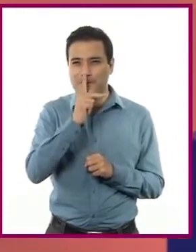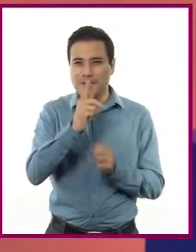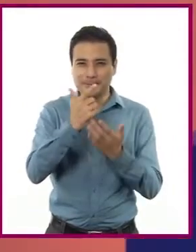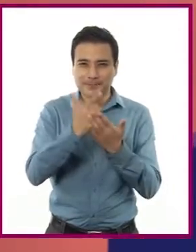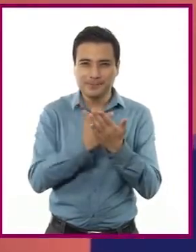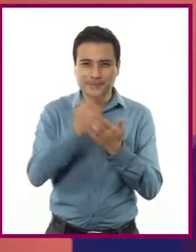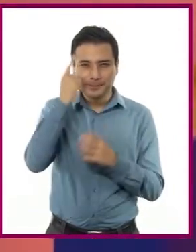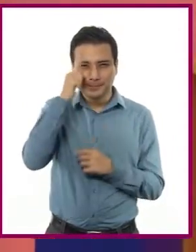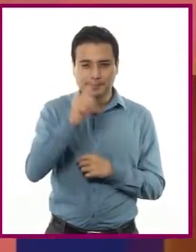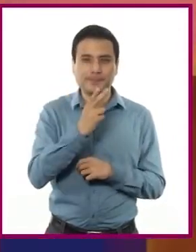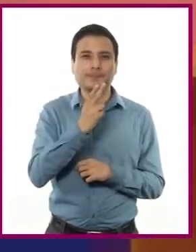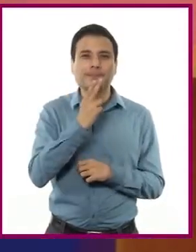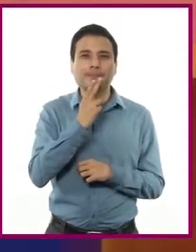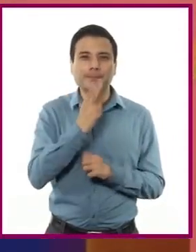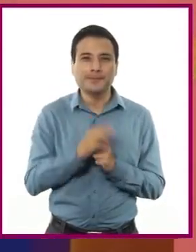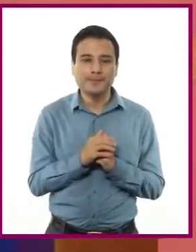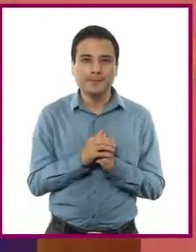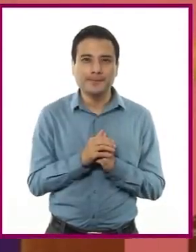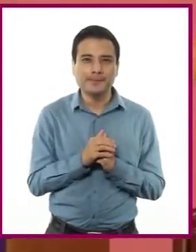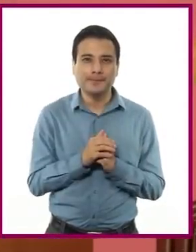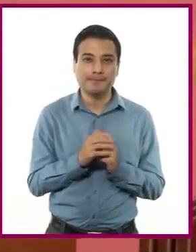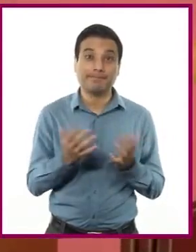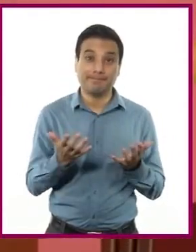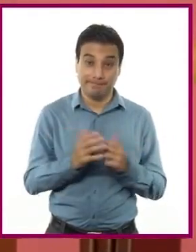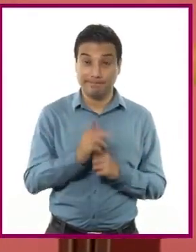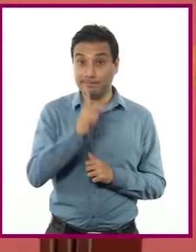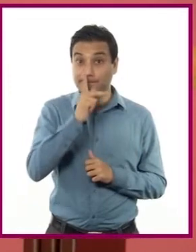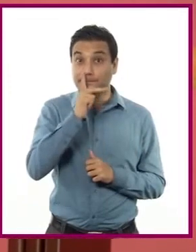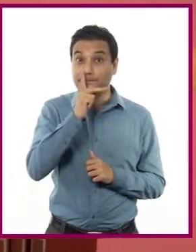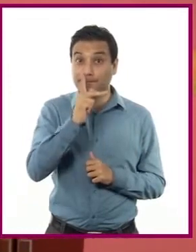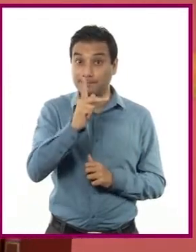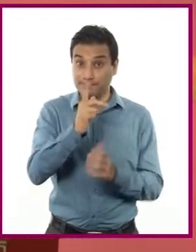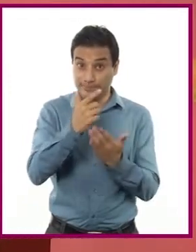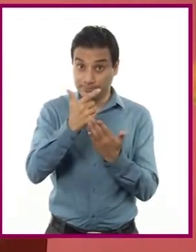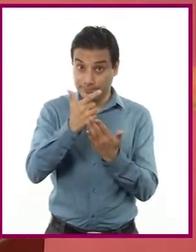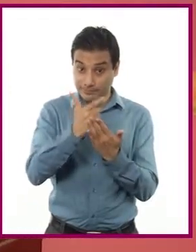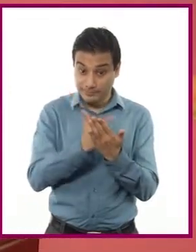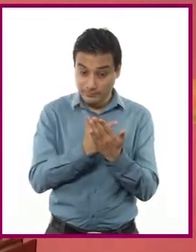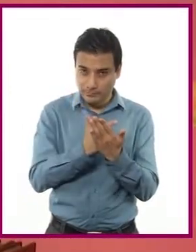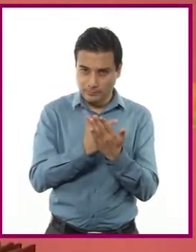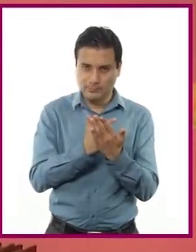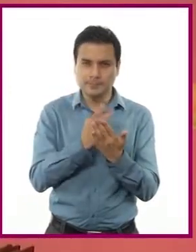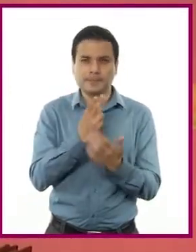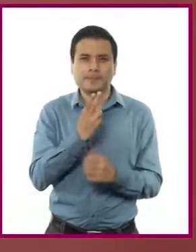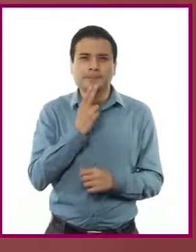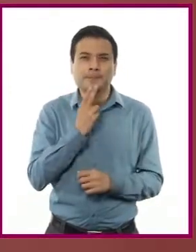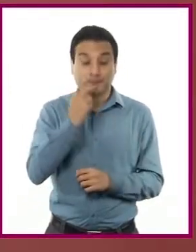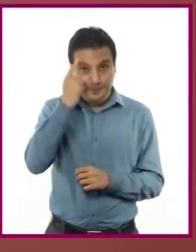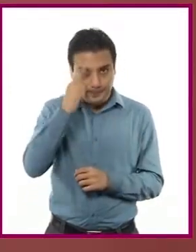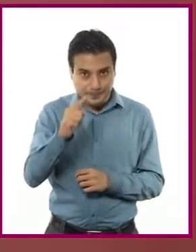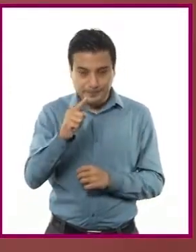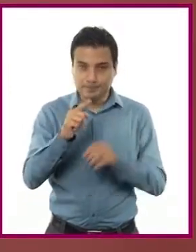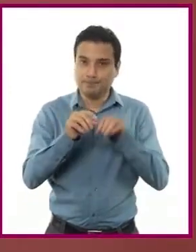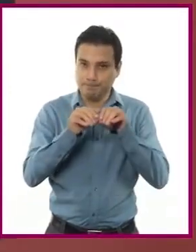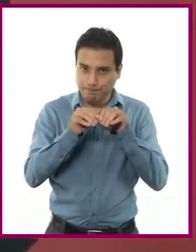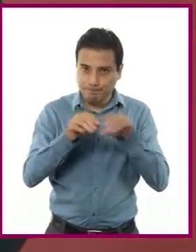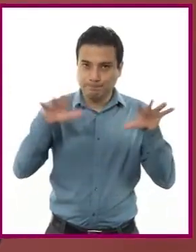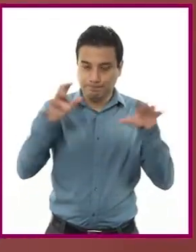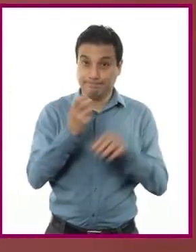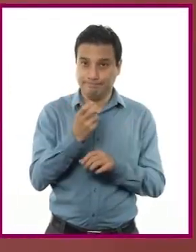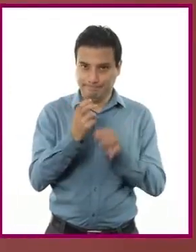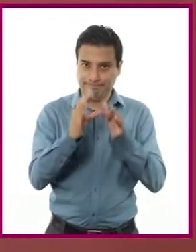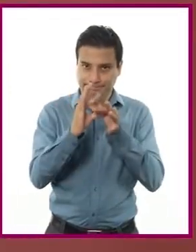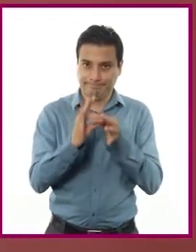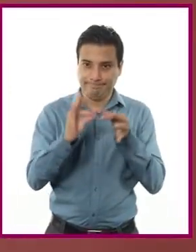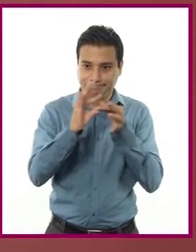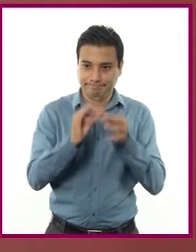referimos a valorar la función de los glosarios en la divulgación de conocimiento. Me parece muy